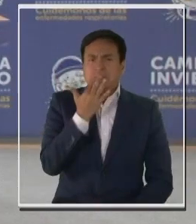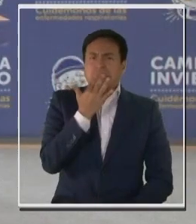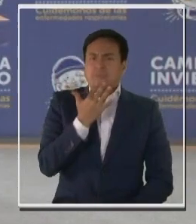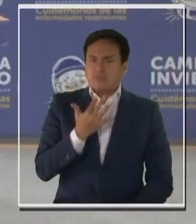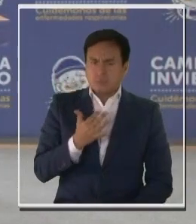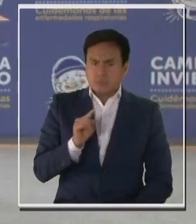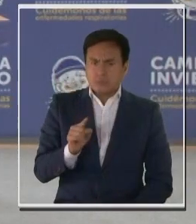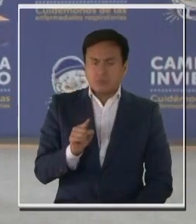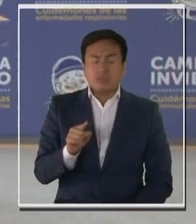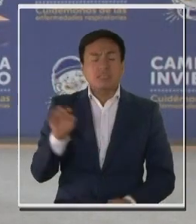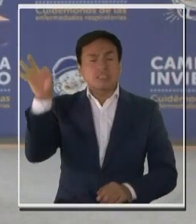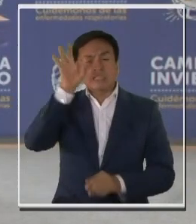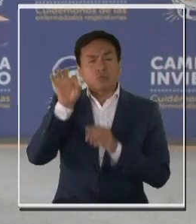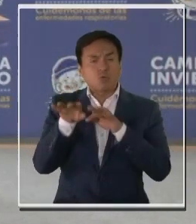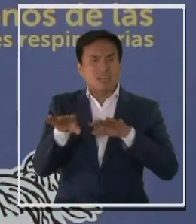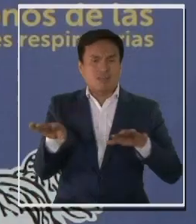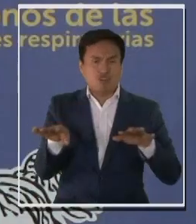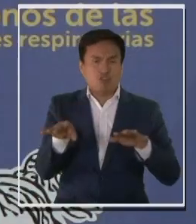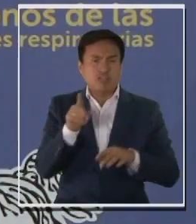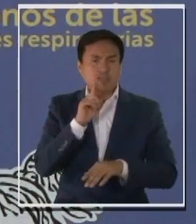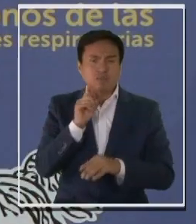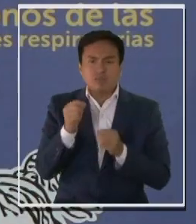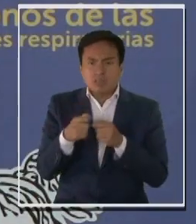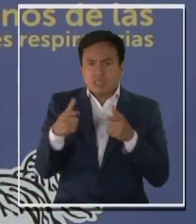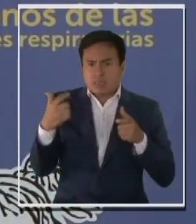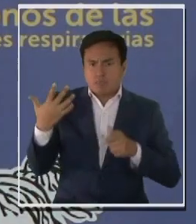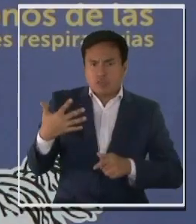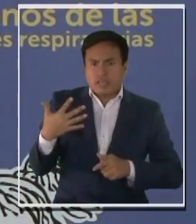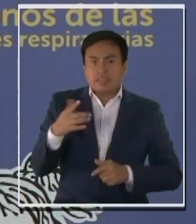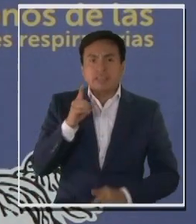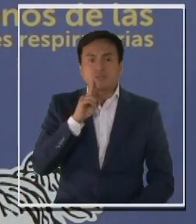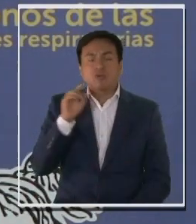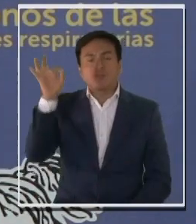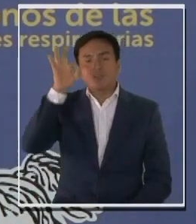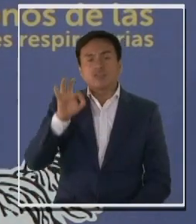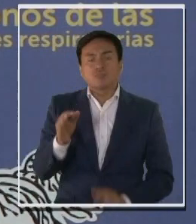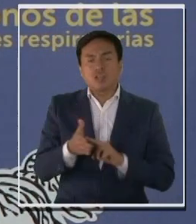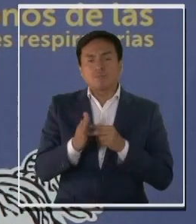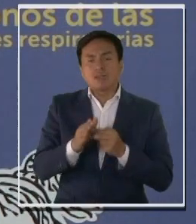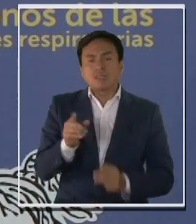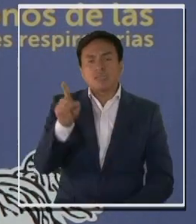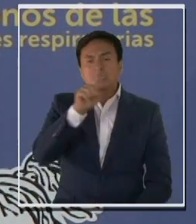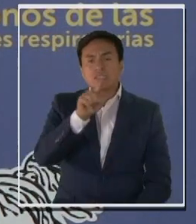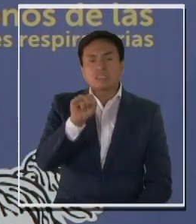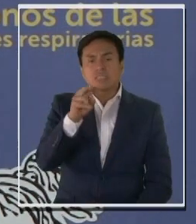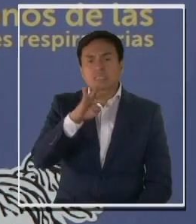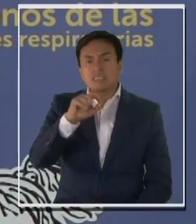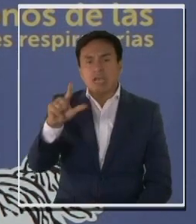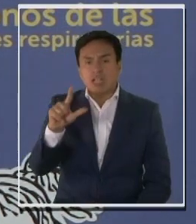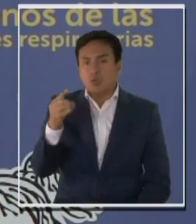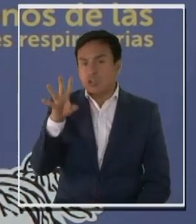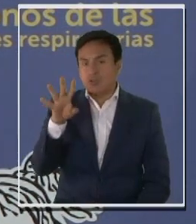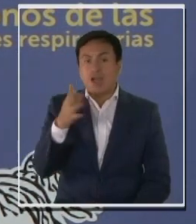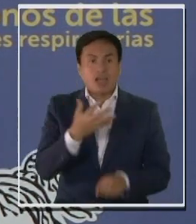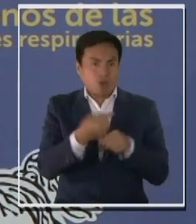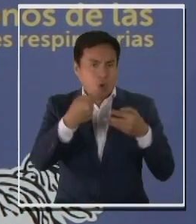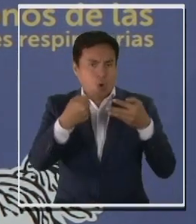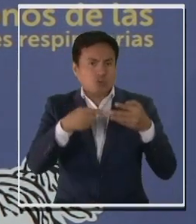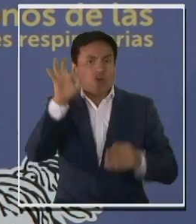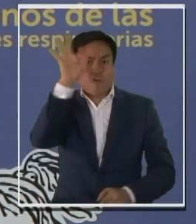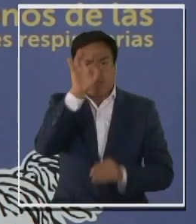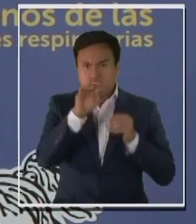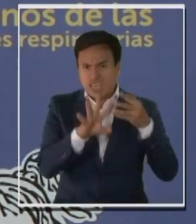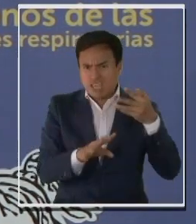con una circulación que es muy importante especialmente virus respiratorios sincial más no el único también podemos